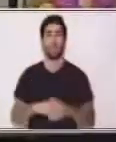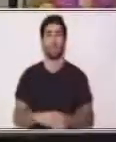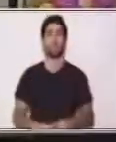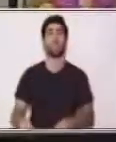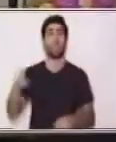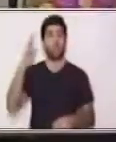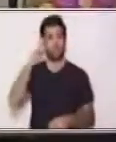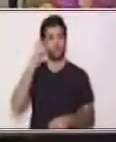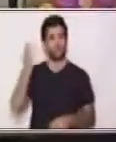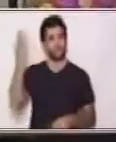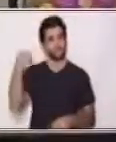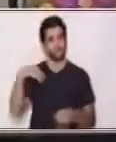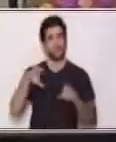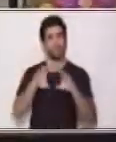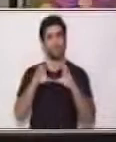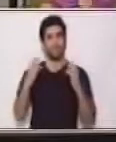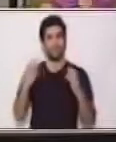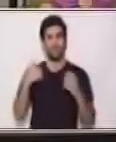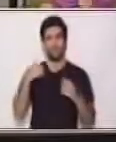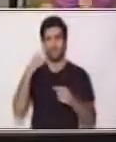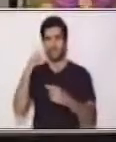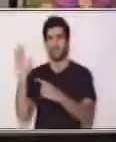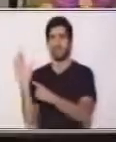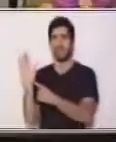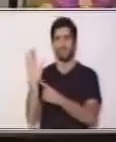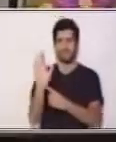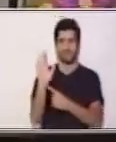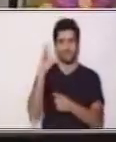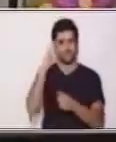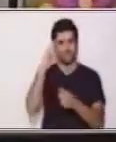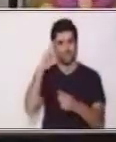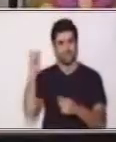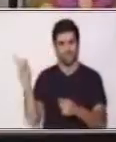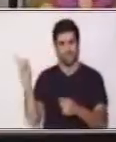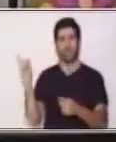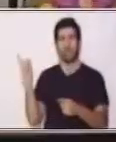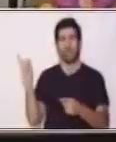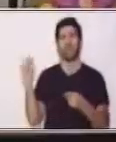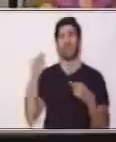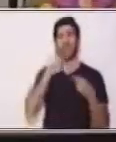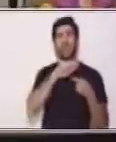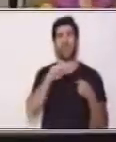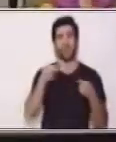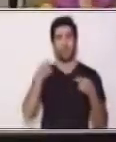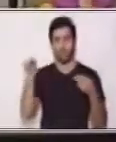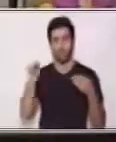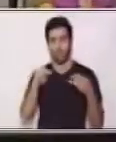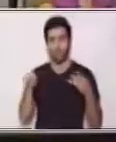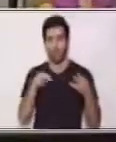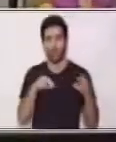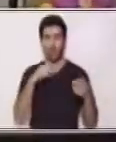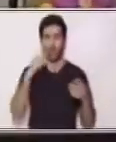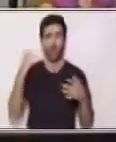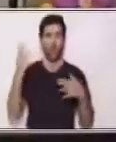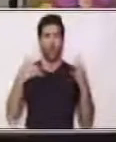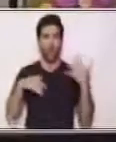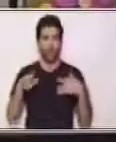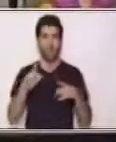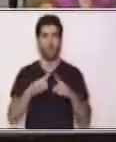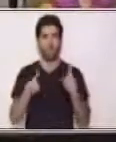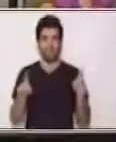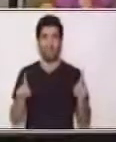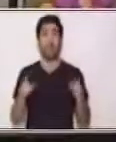que en la clase anterior te traje este cartel en el cual estaba el nombre de varios colores,